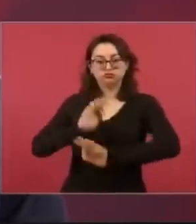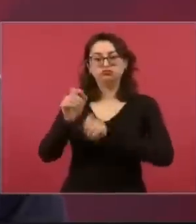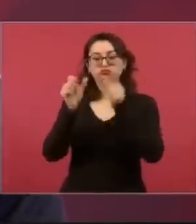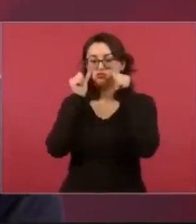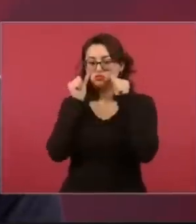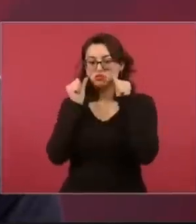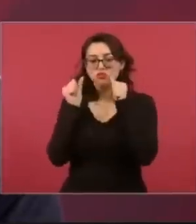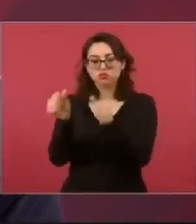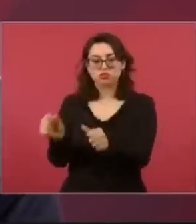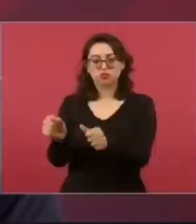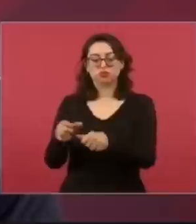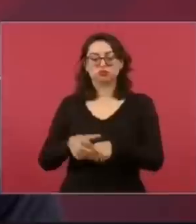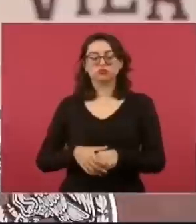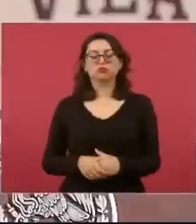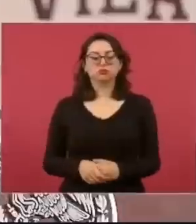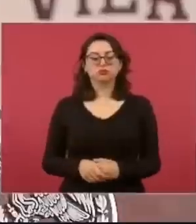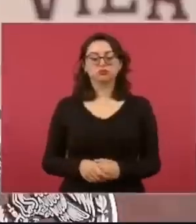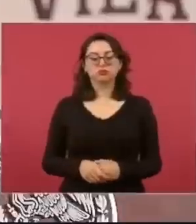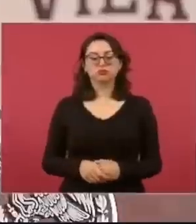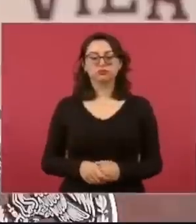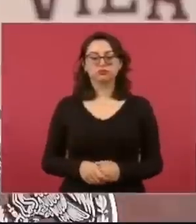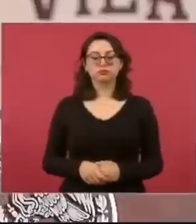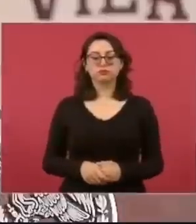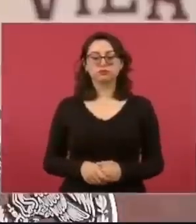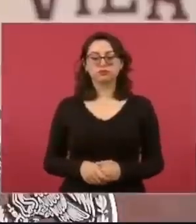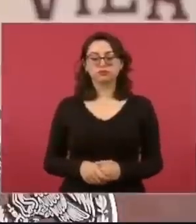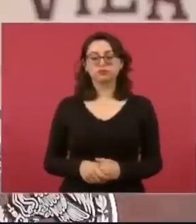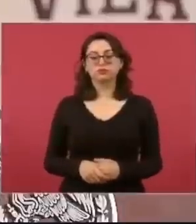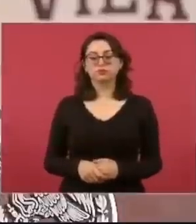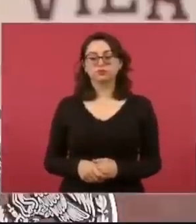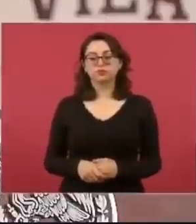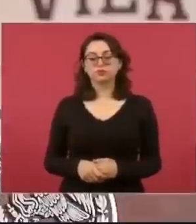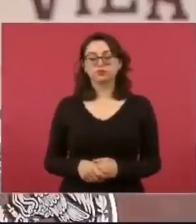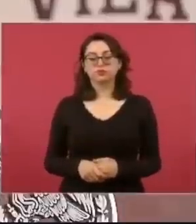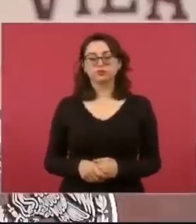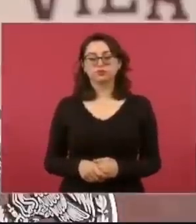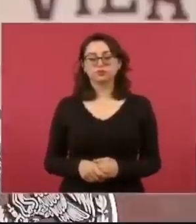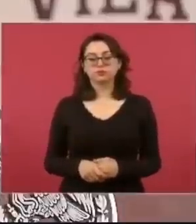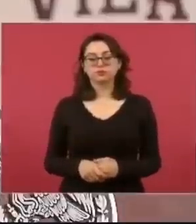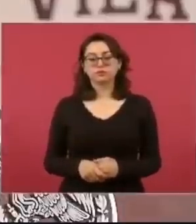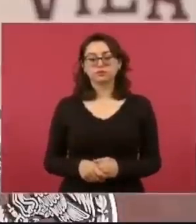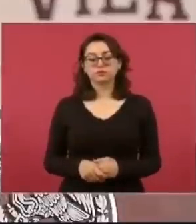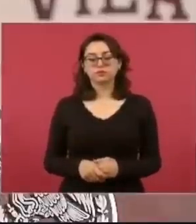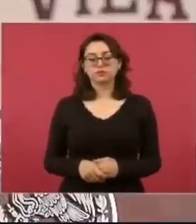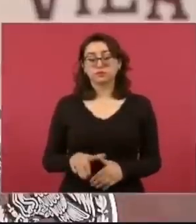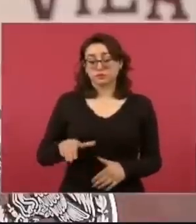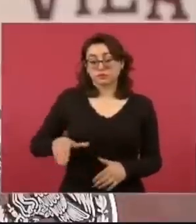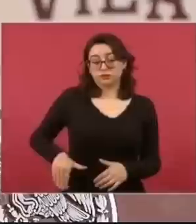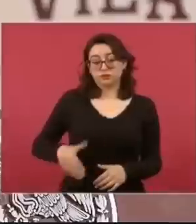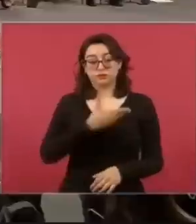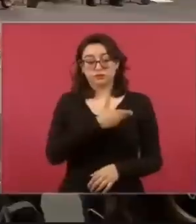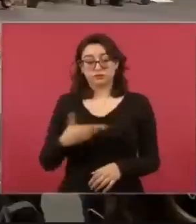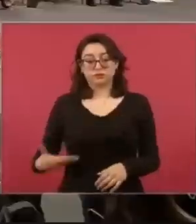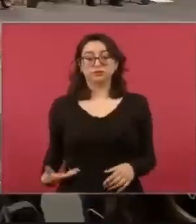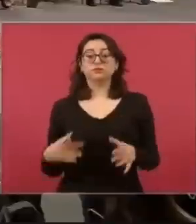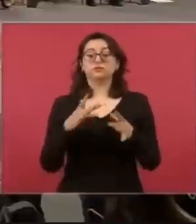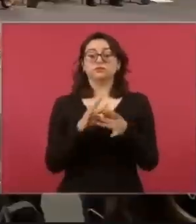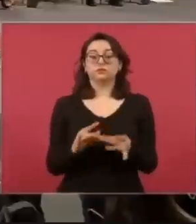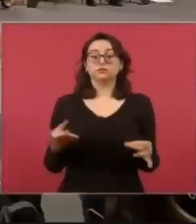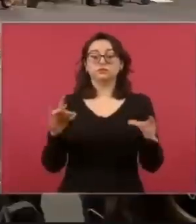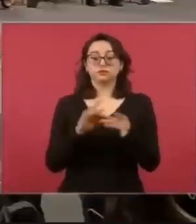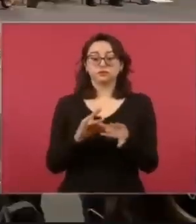presentan de manera directa o subrogada para la buena atención de las personas Hola ha señalado el presidente de la república